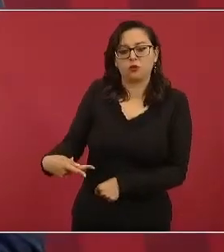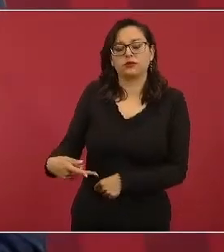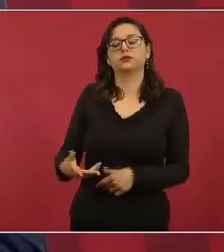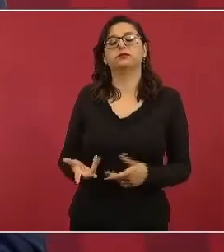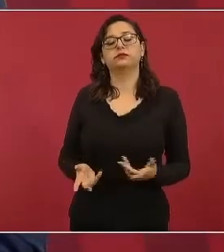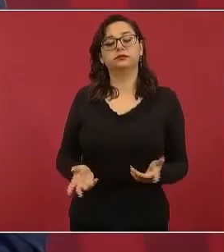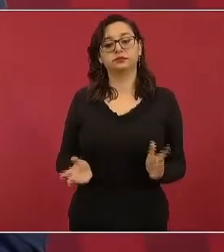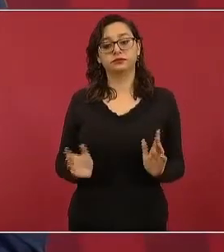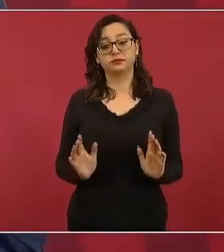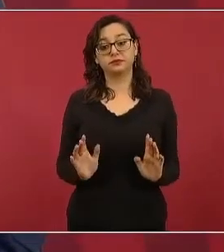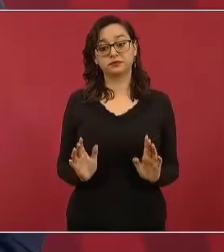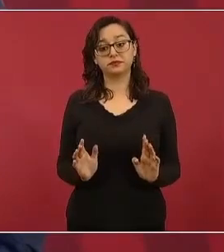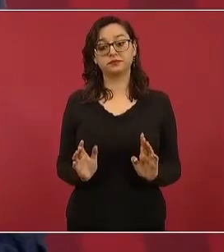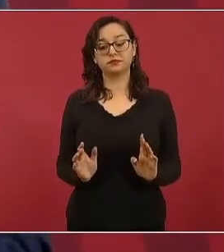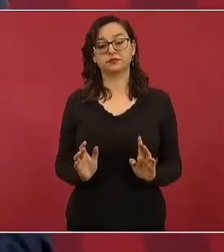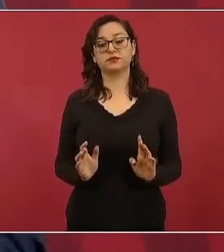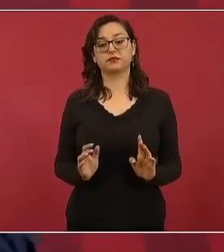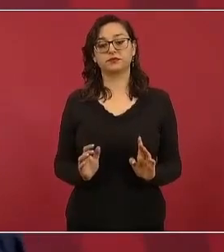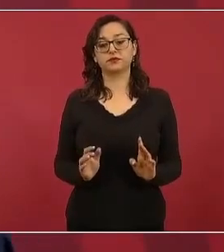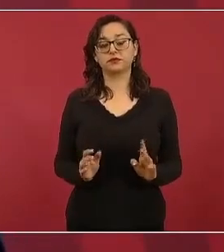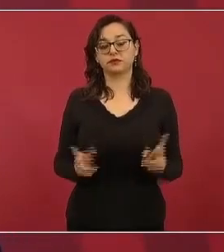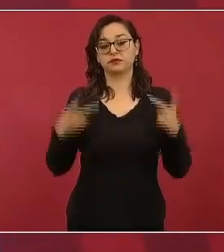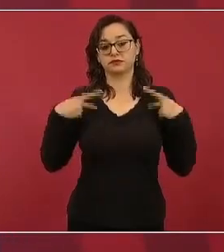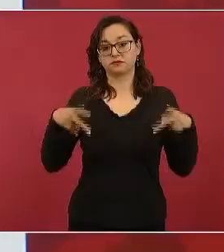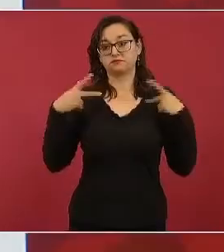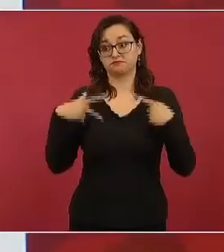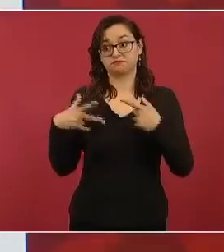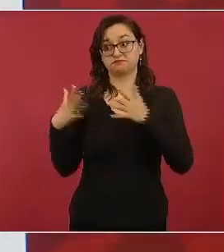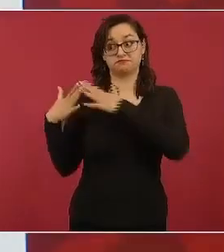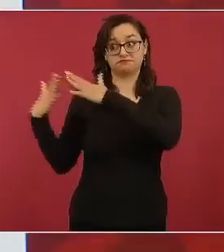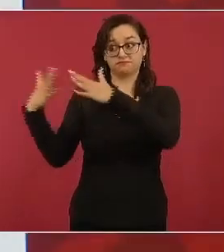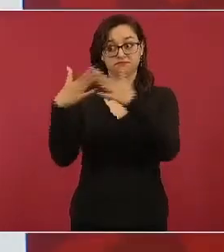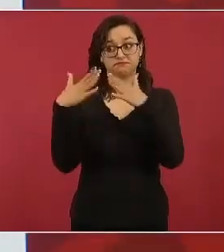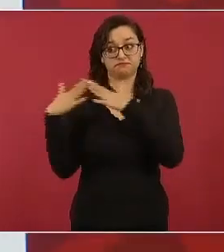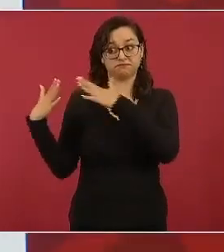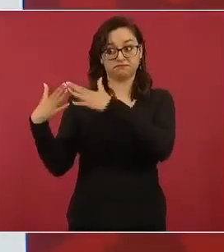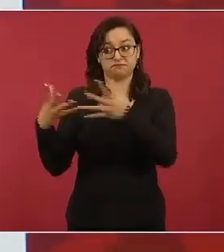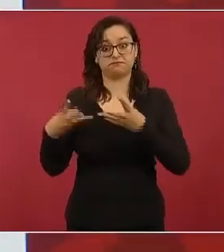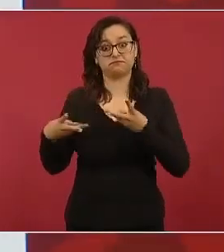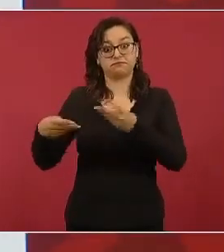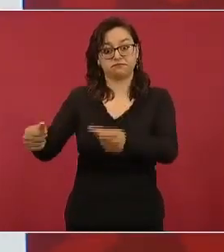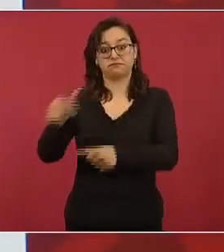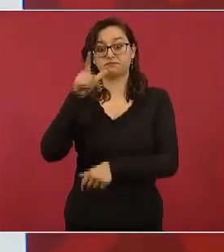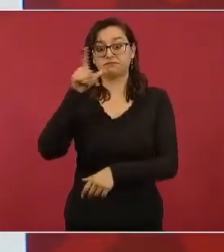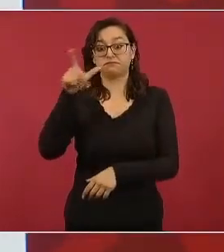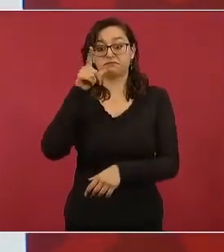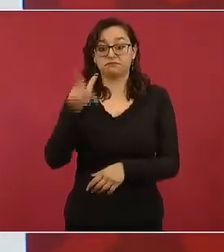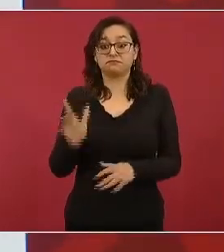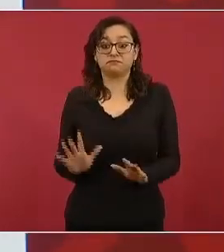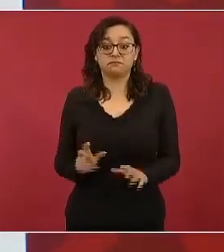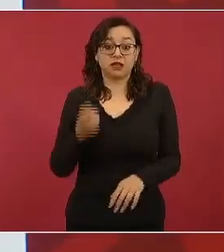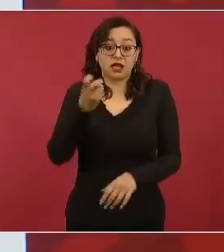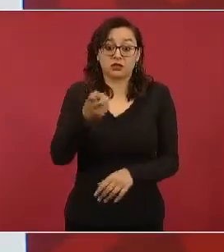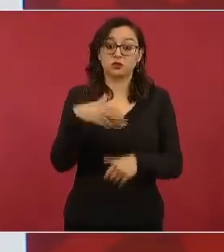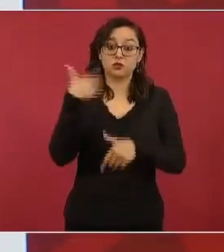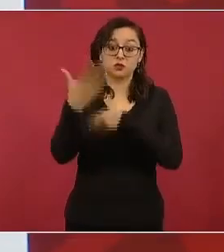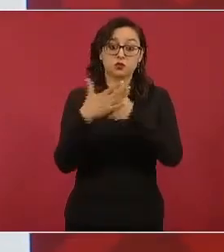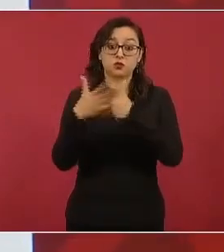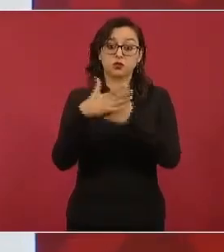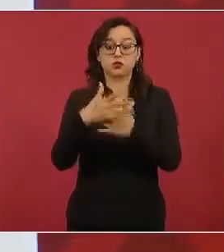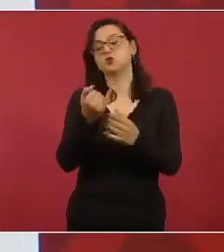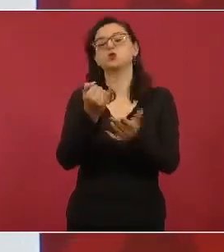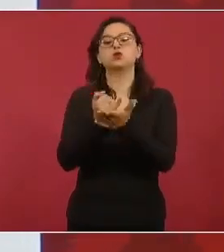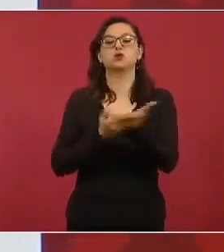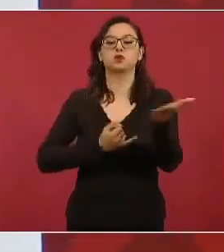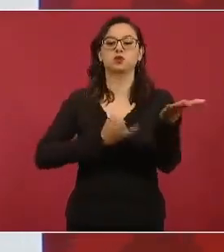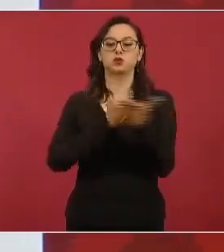todo a los usuarios domésticos. Eso es lo que está en juego. Entonces, todo esto